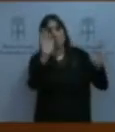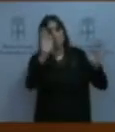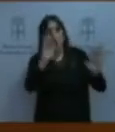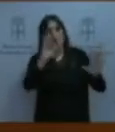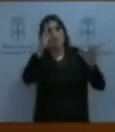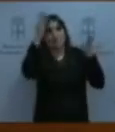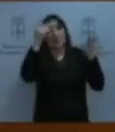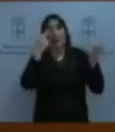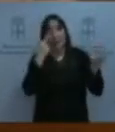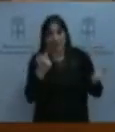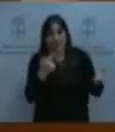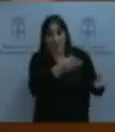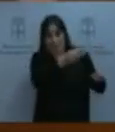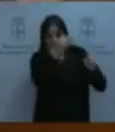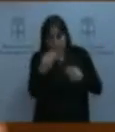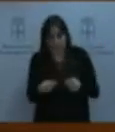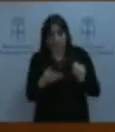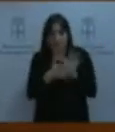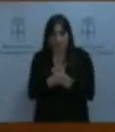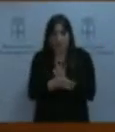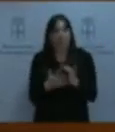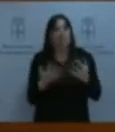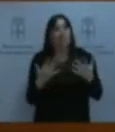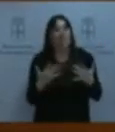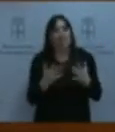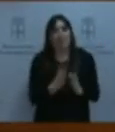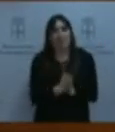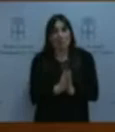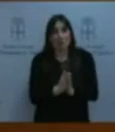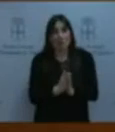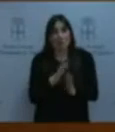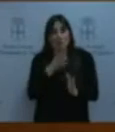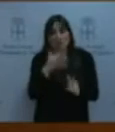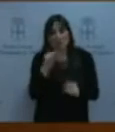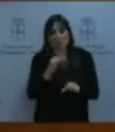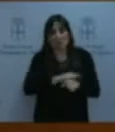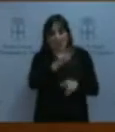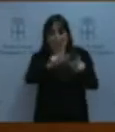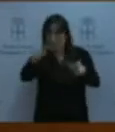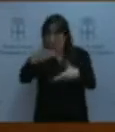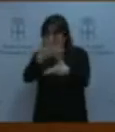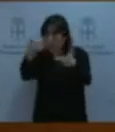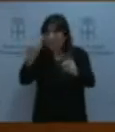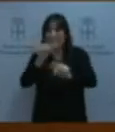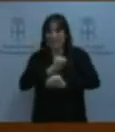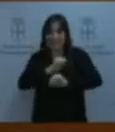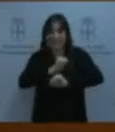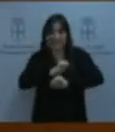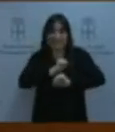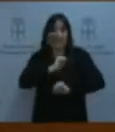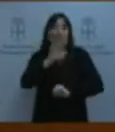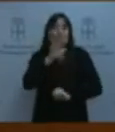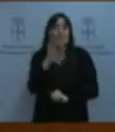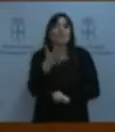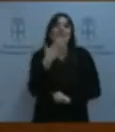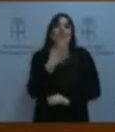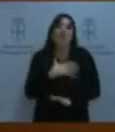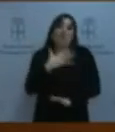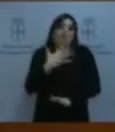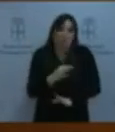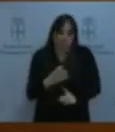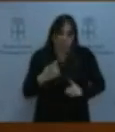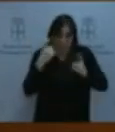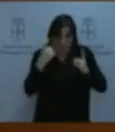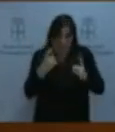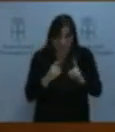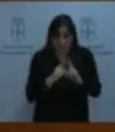en beneficio de las personas que lo están esperando, porque si todavía podemos hacer algo en lo que queda de año y en lo que queda de legislatura por